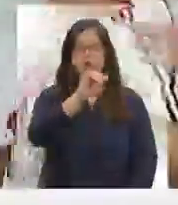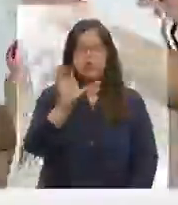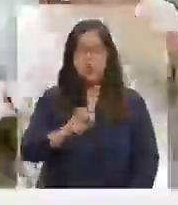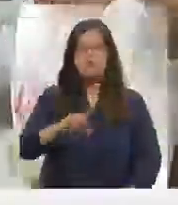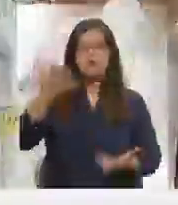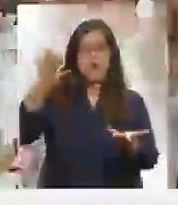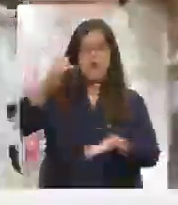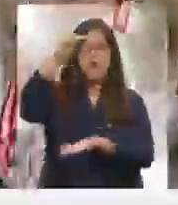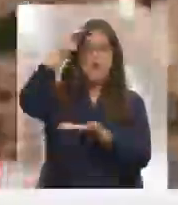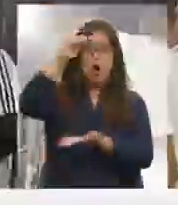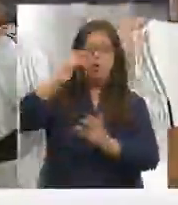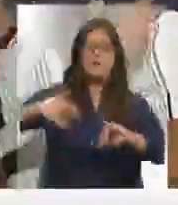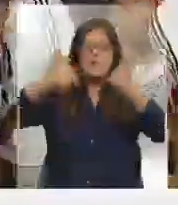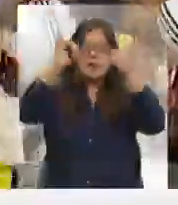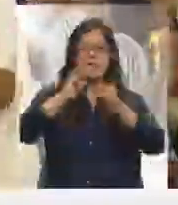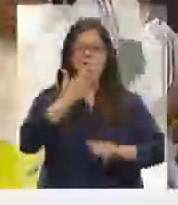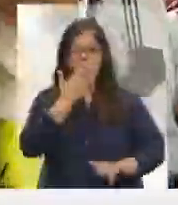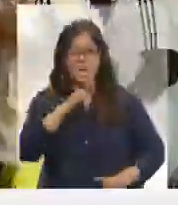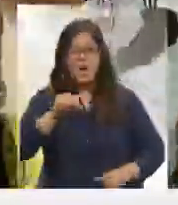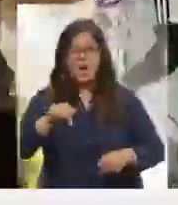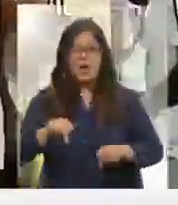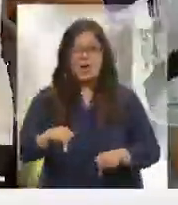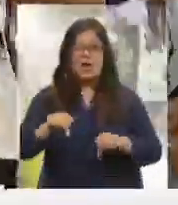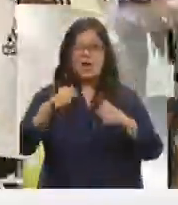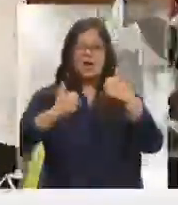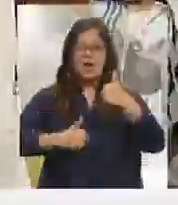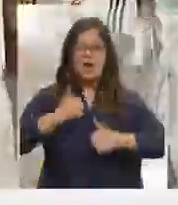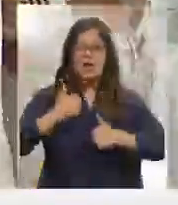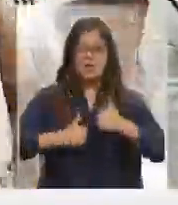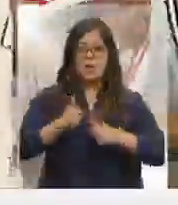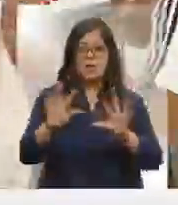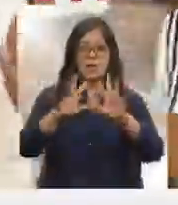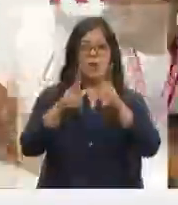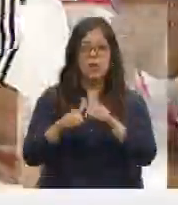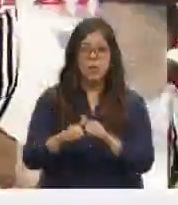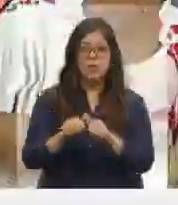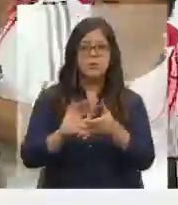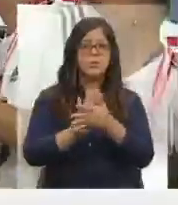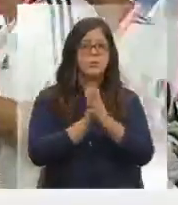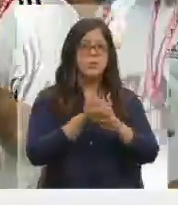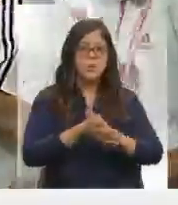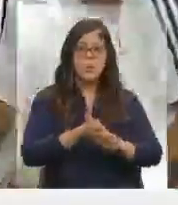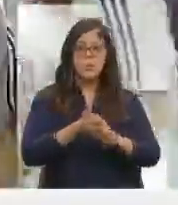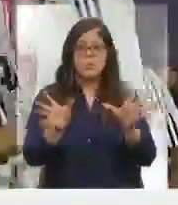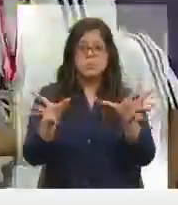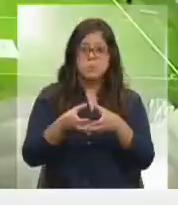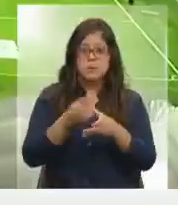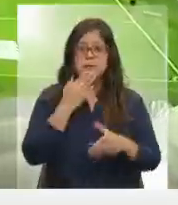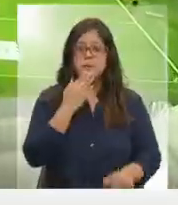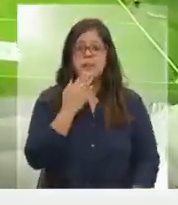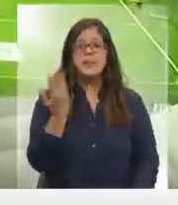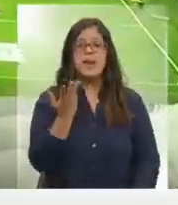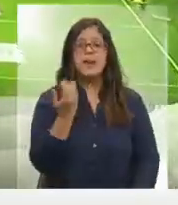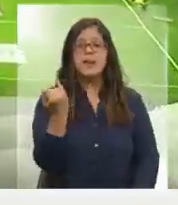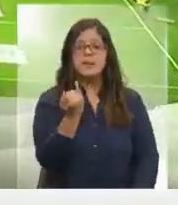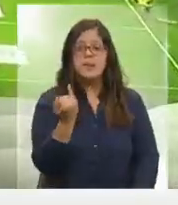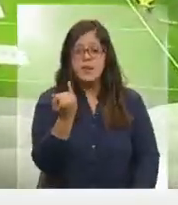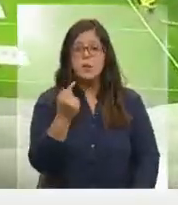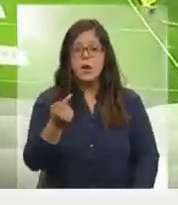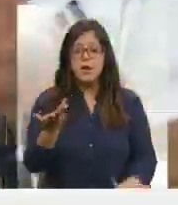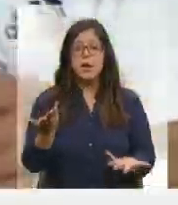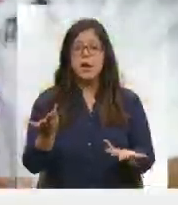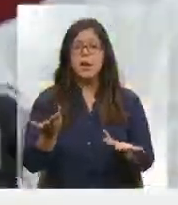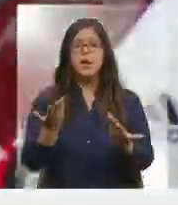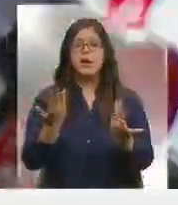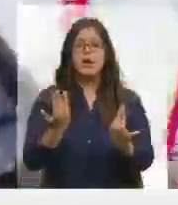la celebración, para mí el mejor lejos en este campeonato, el equipo, todo absoluto, en lo colectivo y en lo individual, es este Colo-Colo que